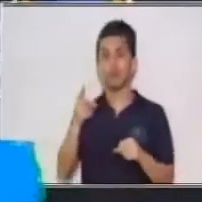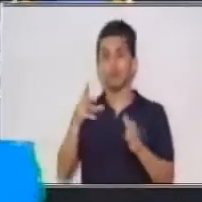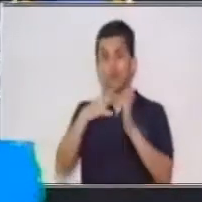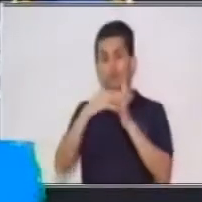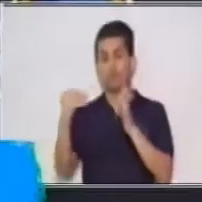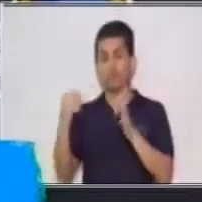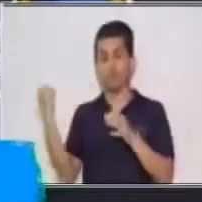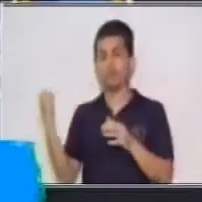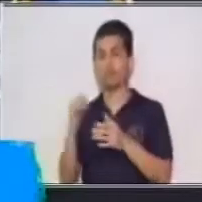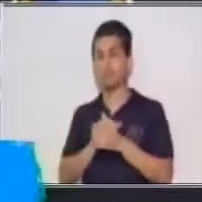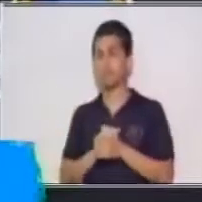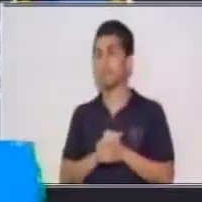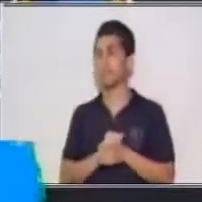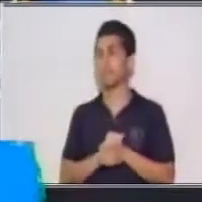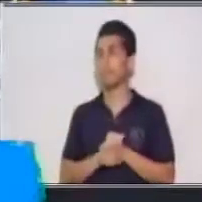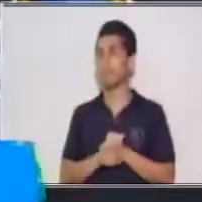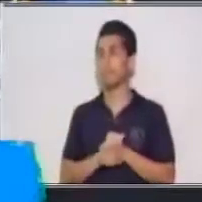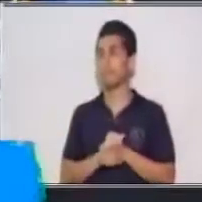nuevamente.